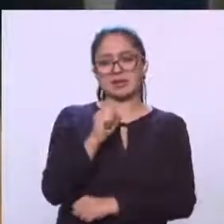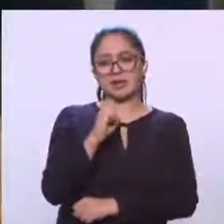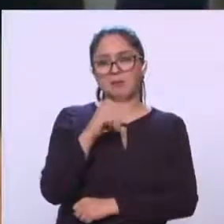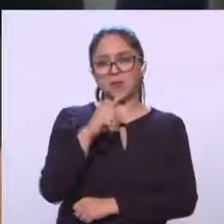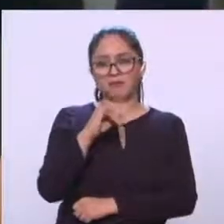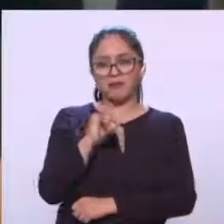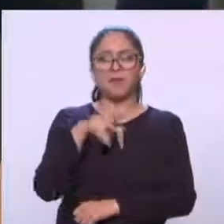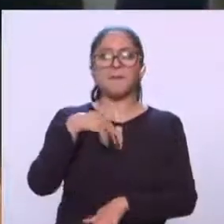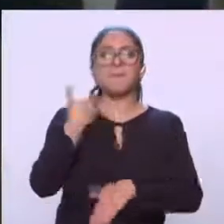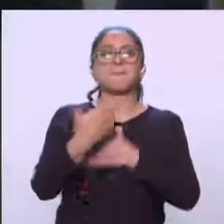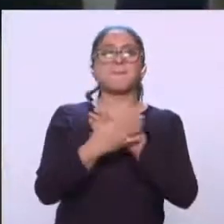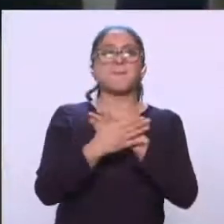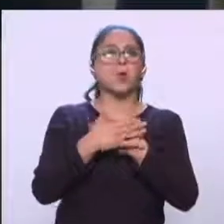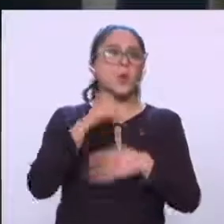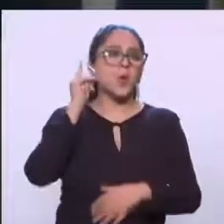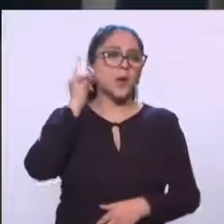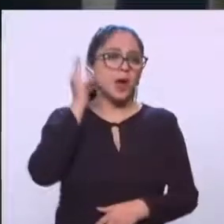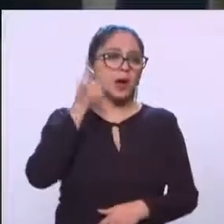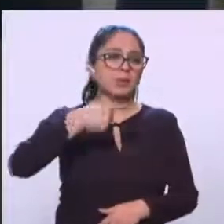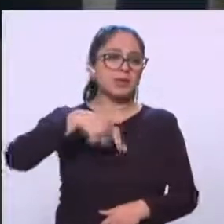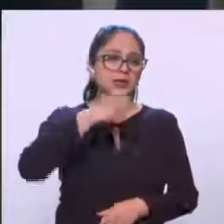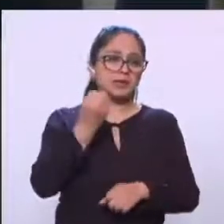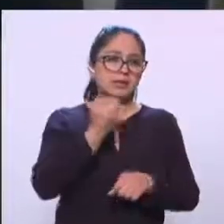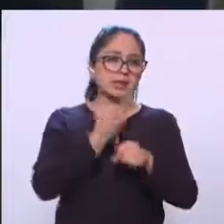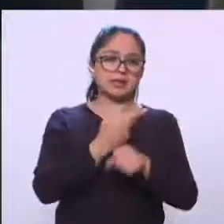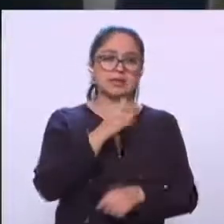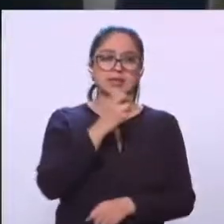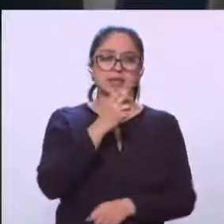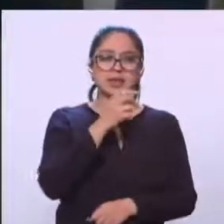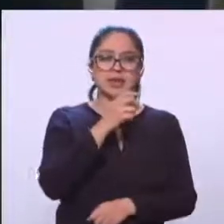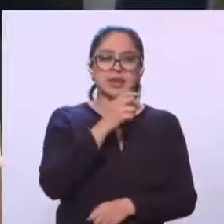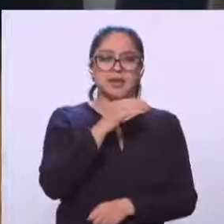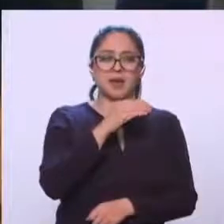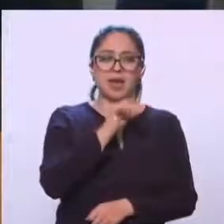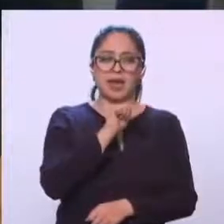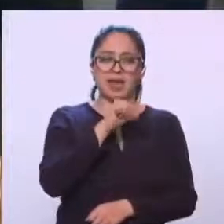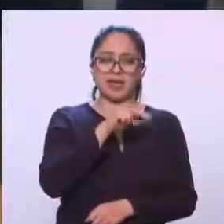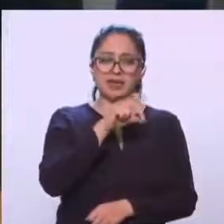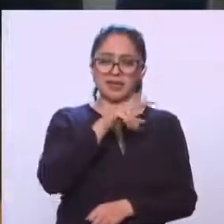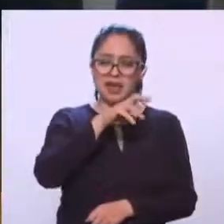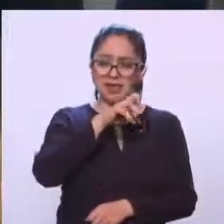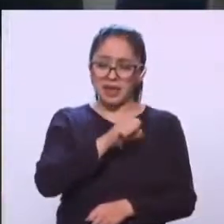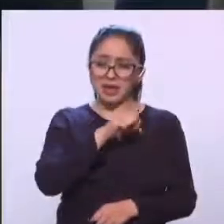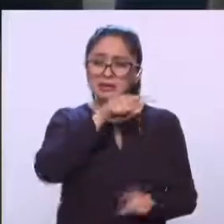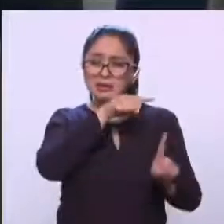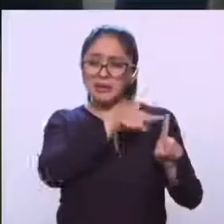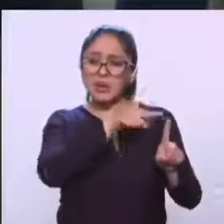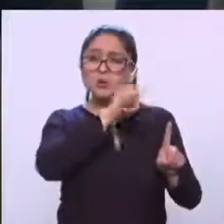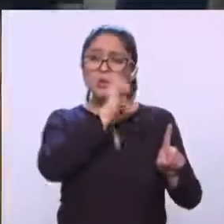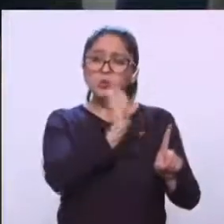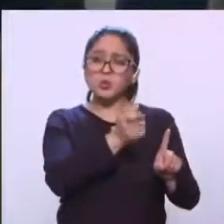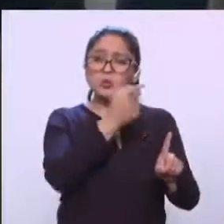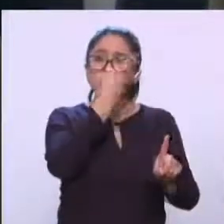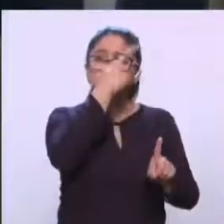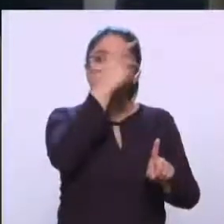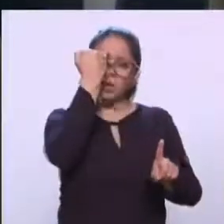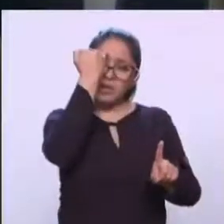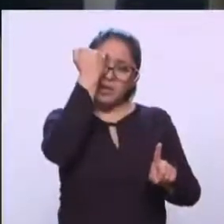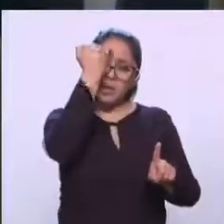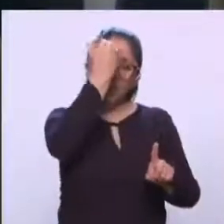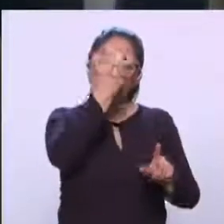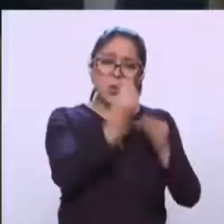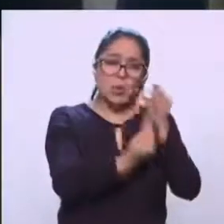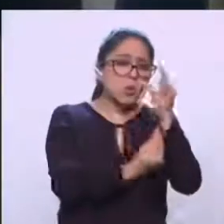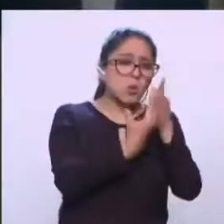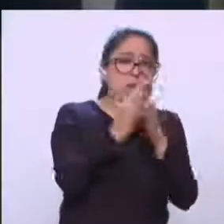poder entrevistar al secretario de Movilidad, Andrés Layuz, porque me parece que están teniendo un enfoque completamente nuevo de cómo hacer movilidad y